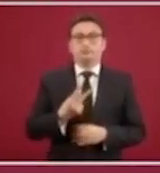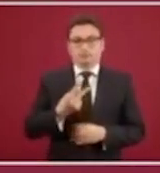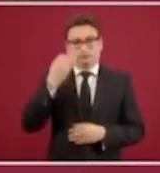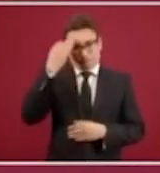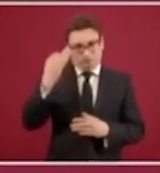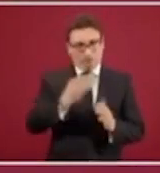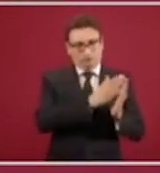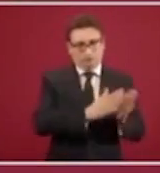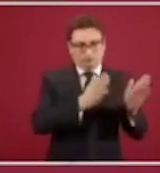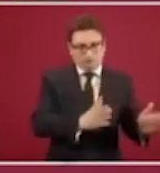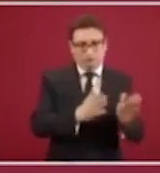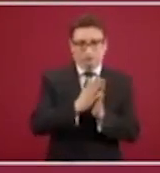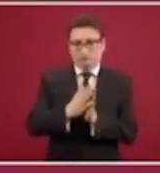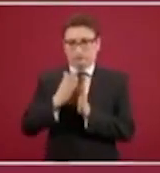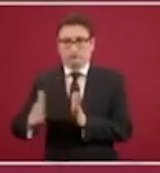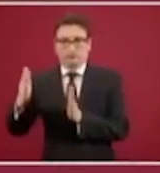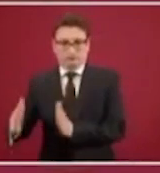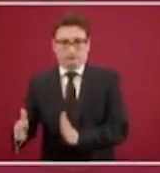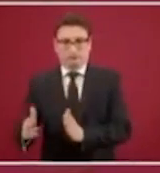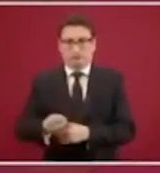etapas, dos momentos,